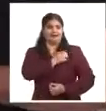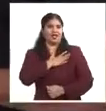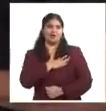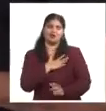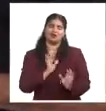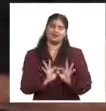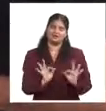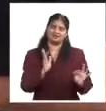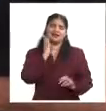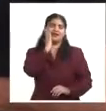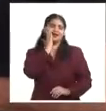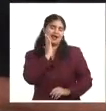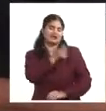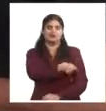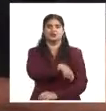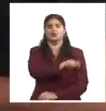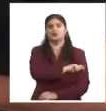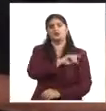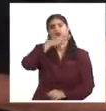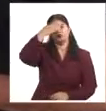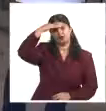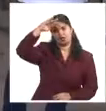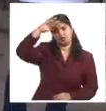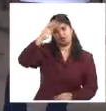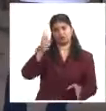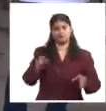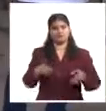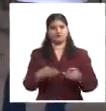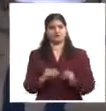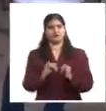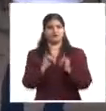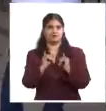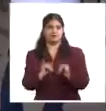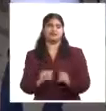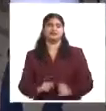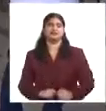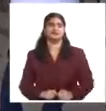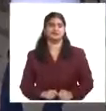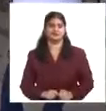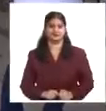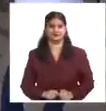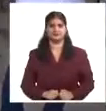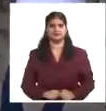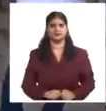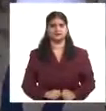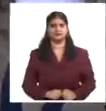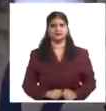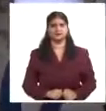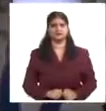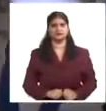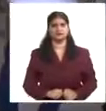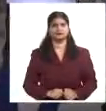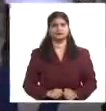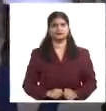sienten por el pueblo cubano. En Granma, William Sánchez y Brisaida Sánchez Olivera, Sistema Informativo de la Televisión Cubana.